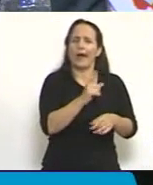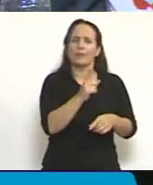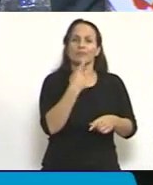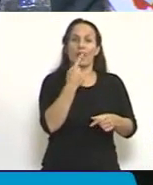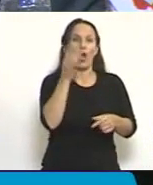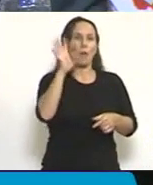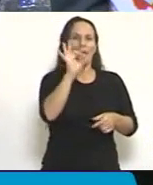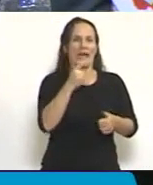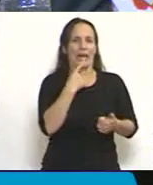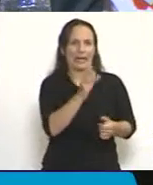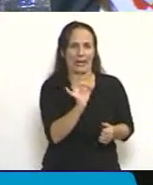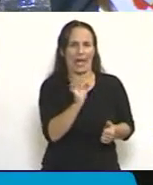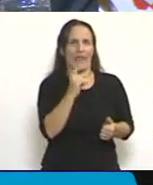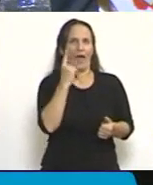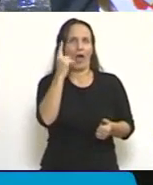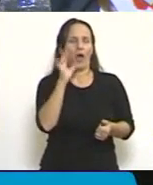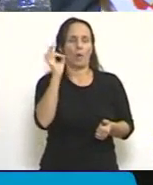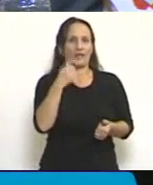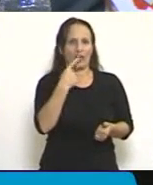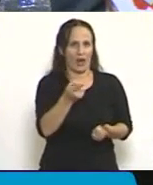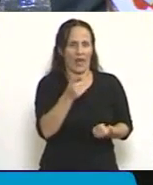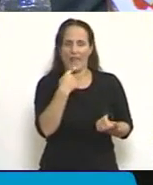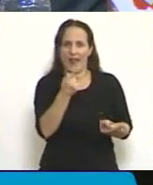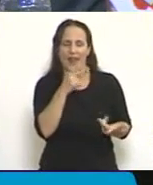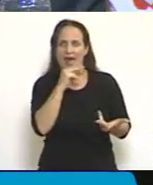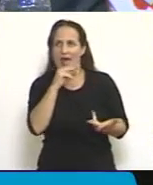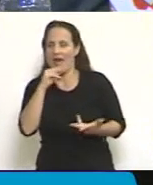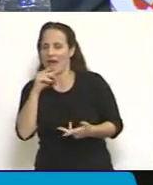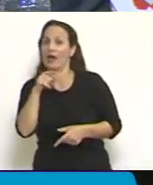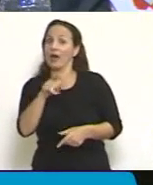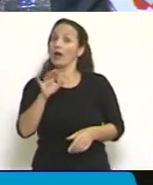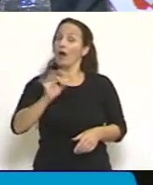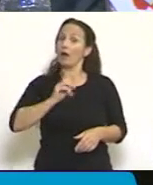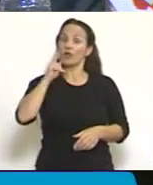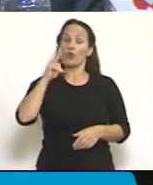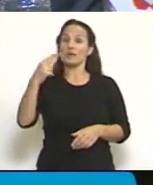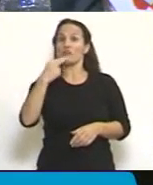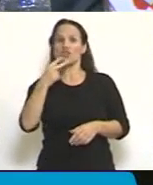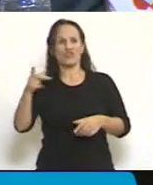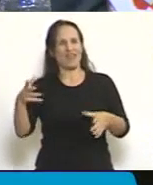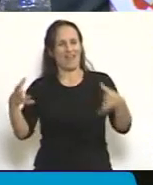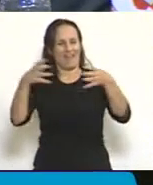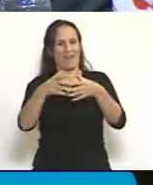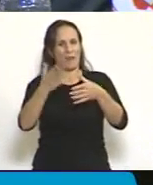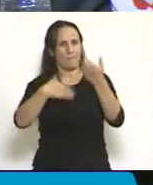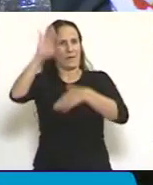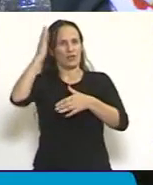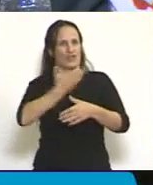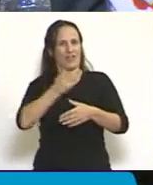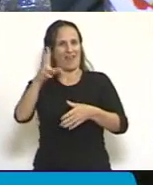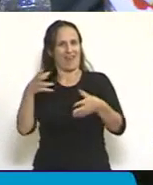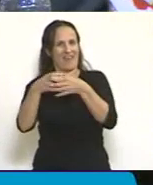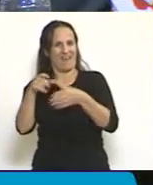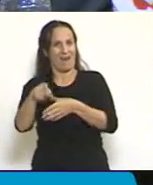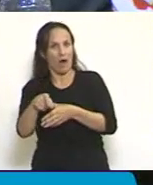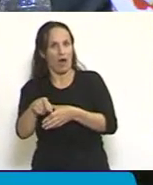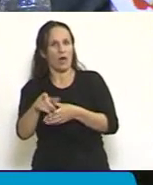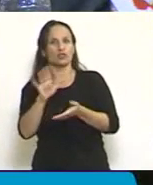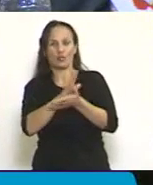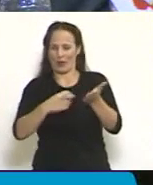Quiero detenerme sobre algunos de esos aspectos sobre los que versa el dictamen de la minoría fustigado por el miembro